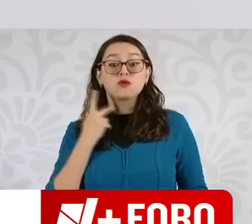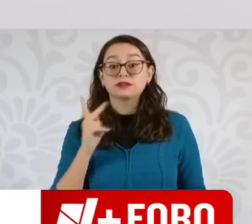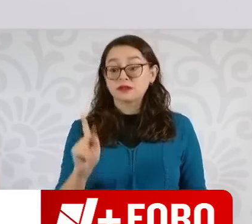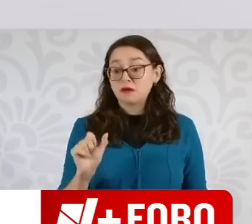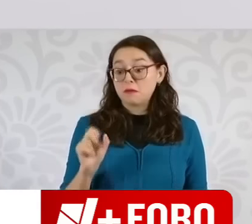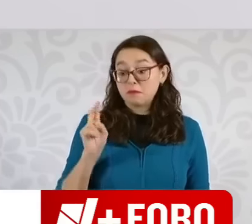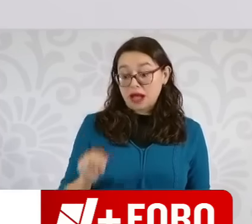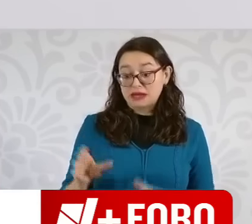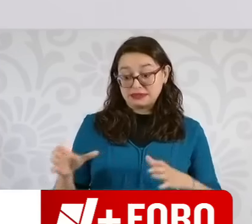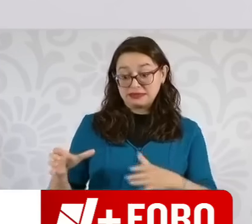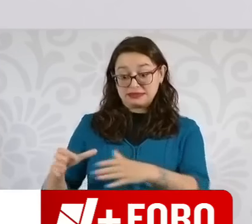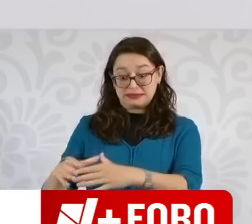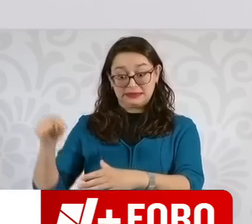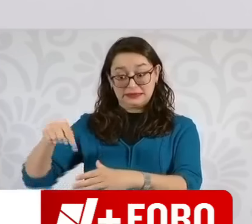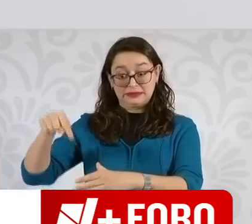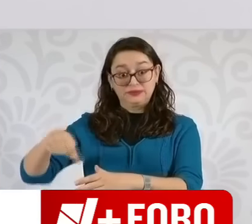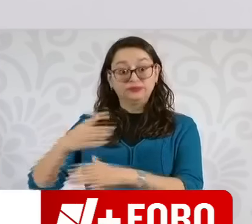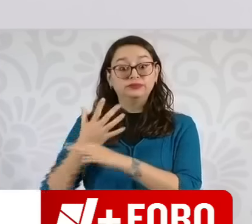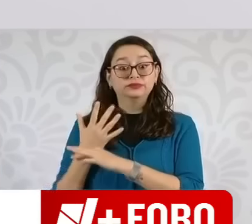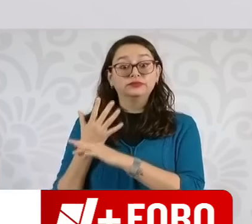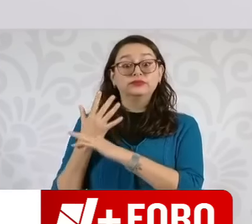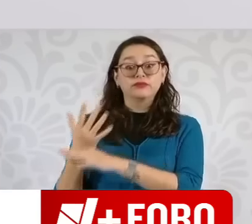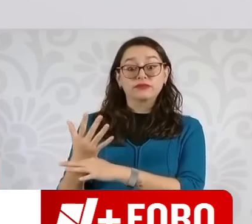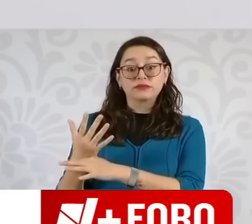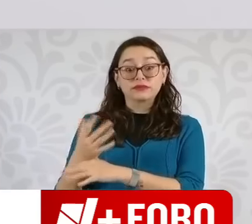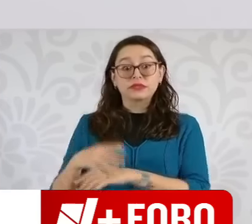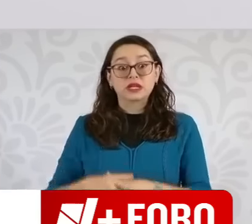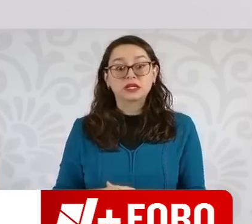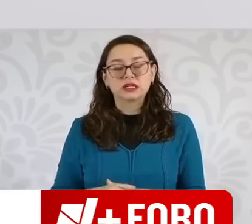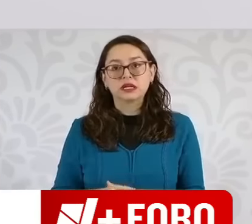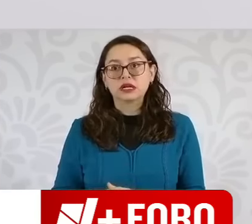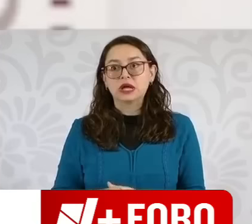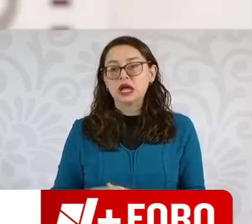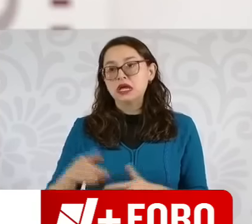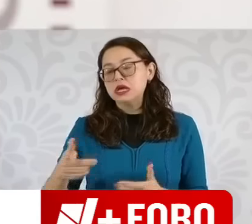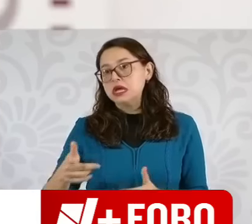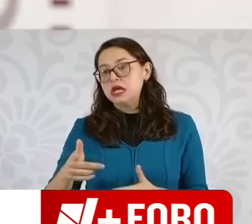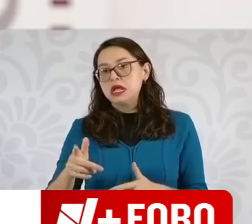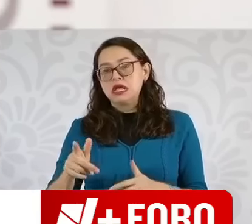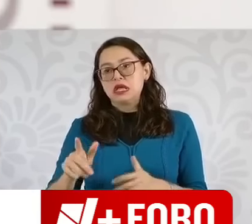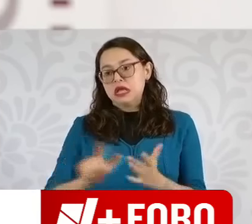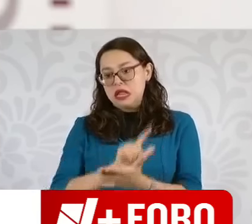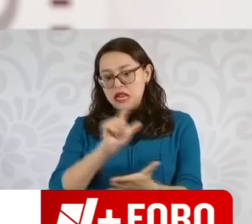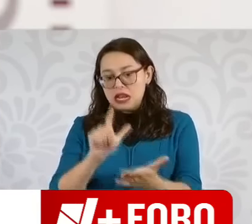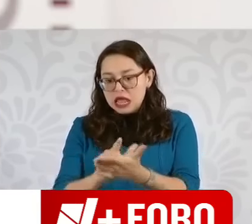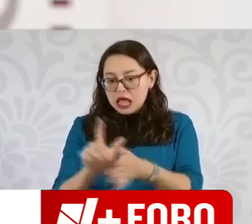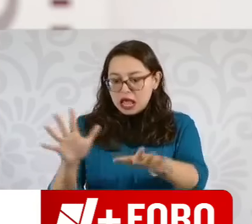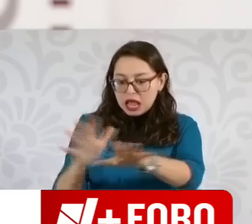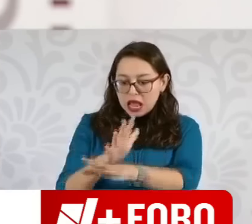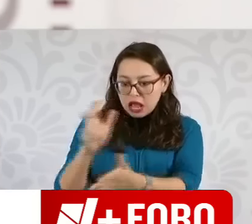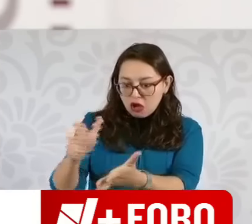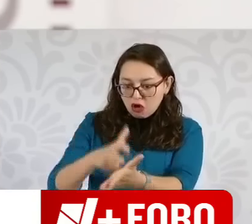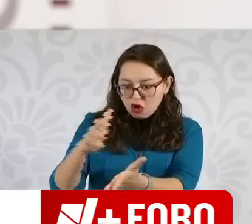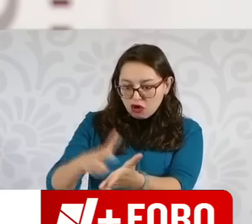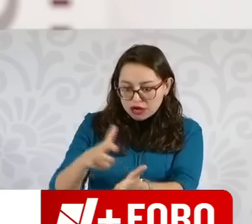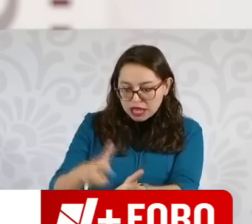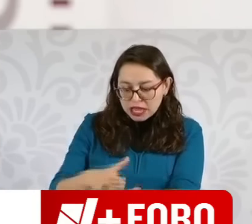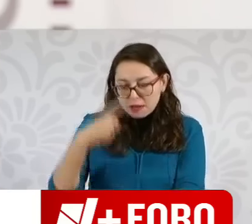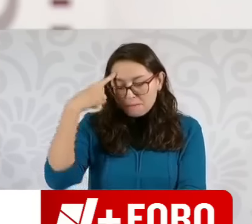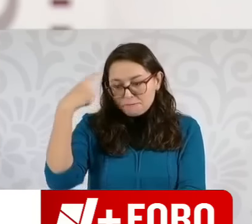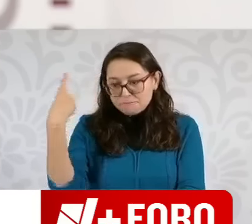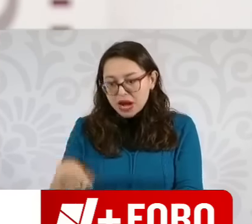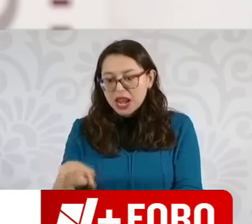buscará iniciar una investigación contra el expresidente Calderón, pero que la Fiscalía General de la República es autónoma y que, bueno, también